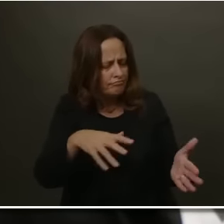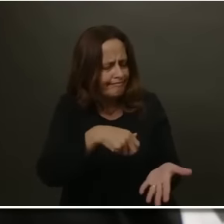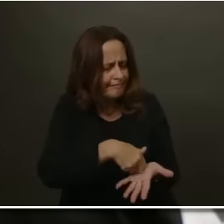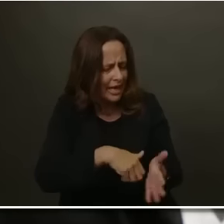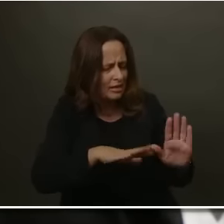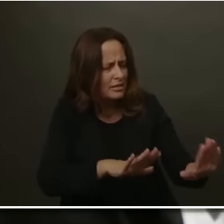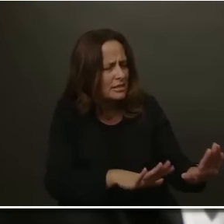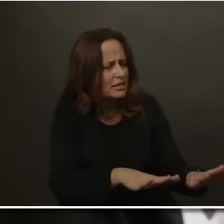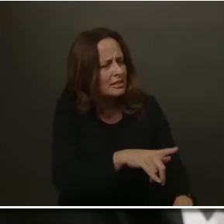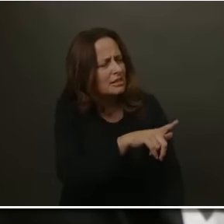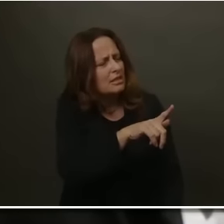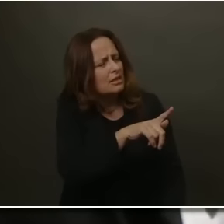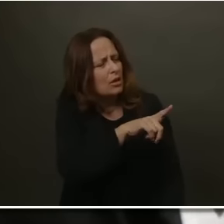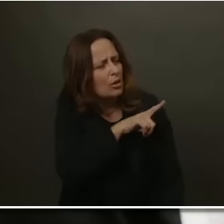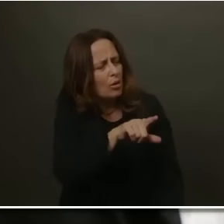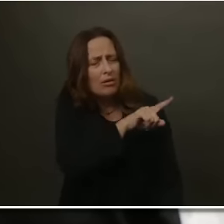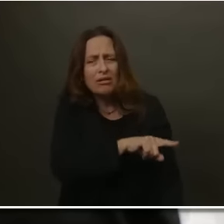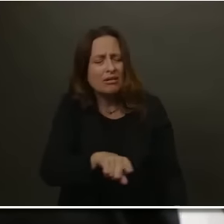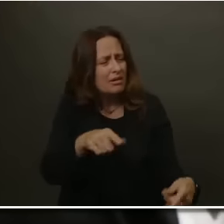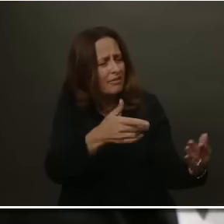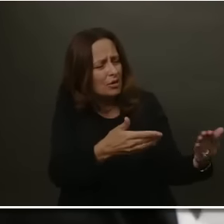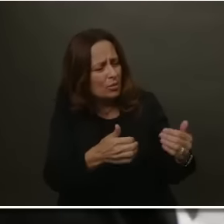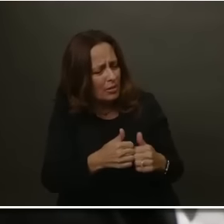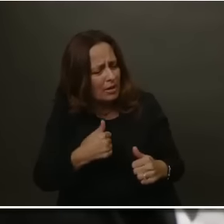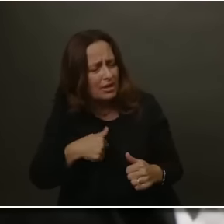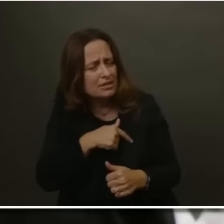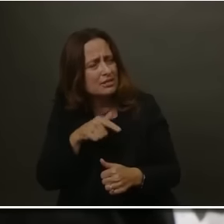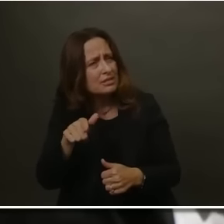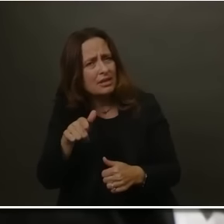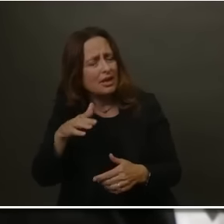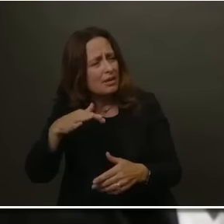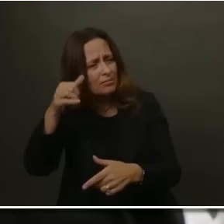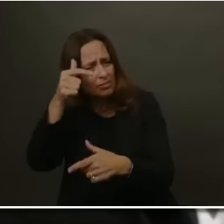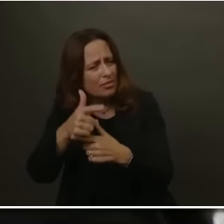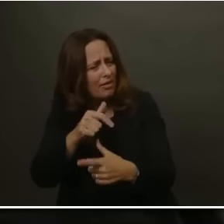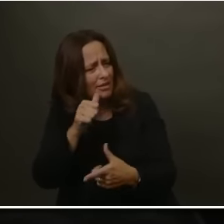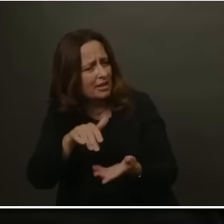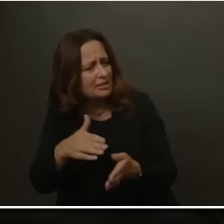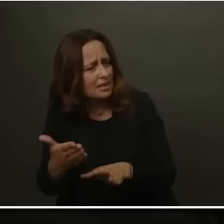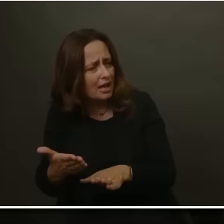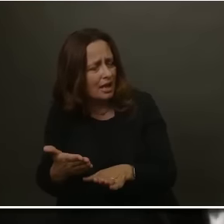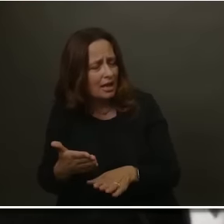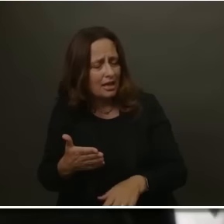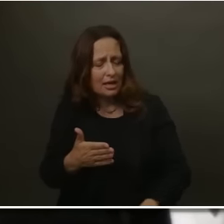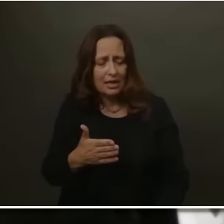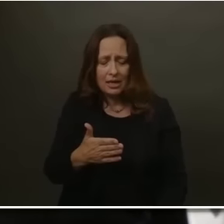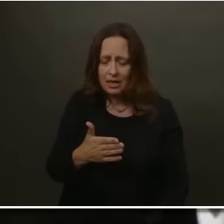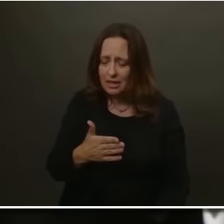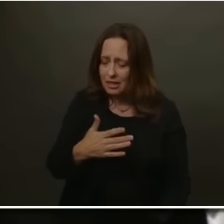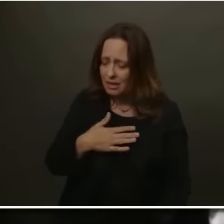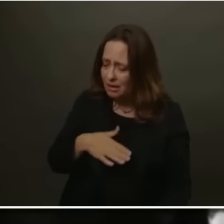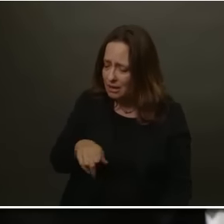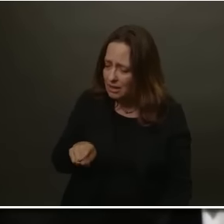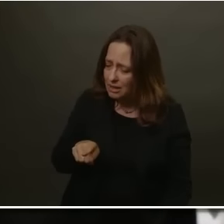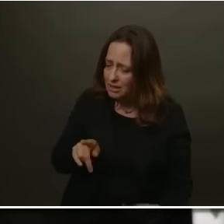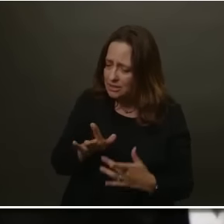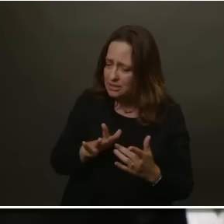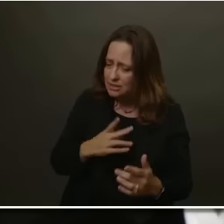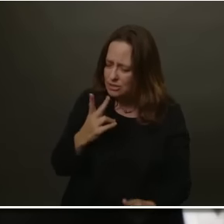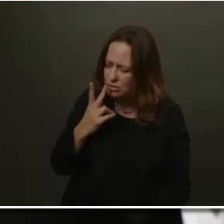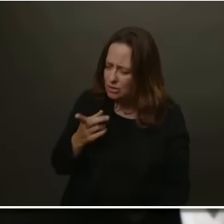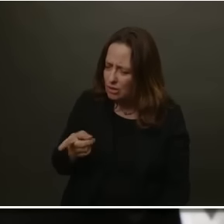"Señor, si hubieras estado aquí, no habrá muerto mi hermano." Jesús, entonces, al